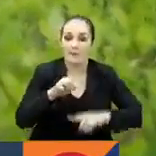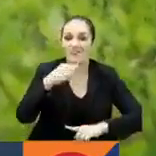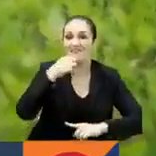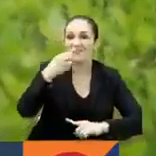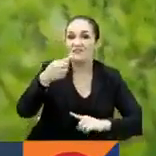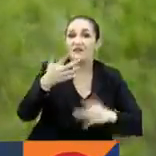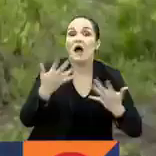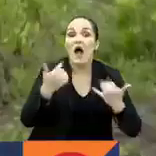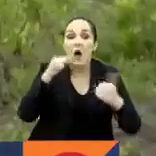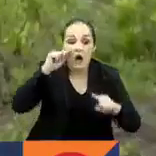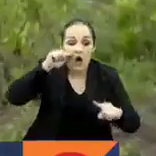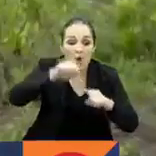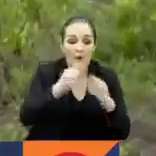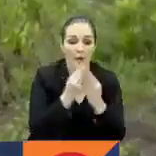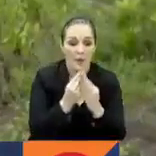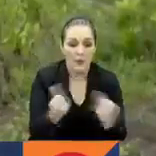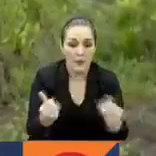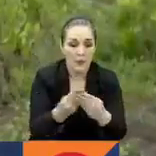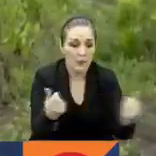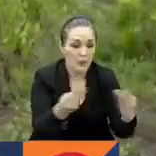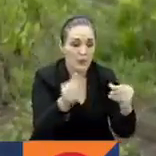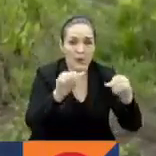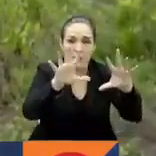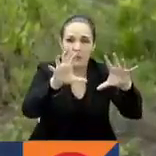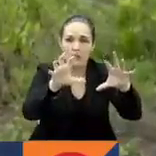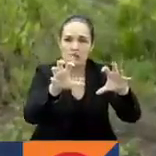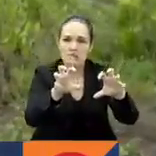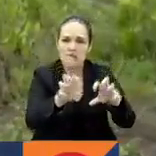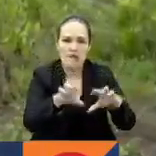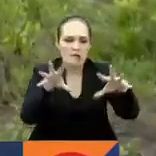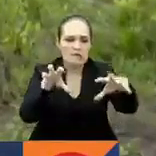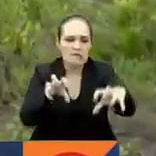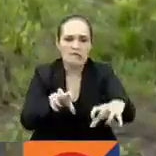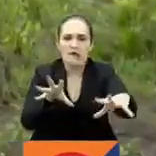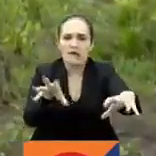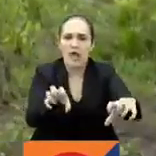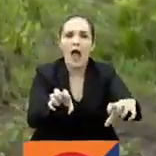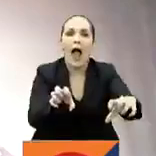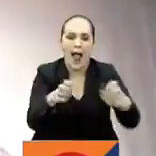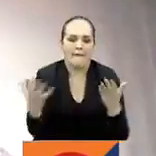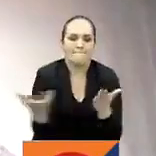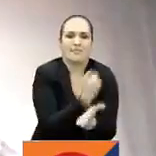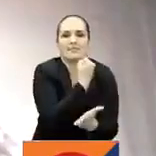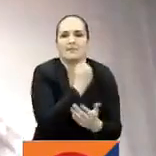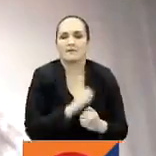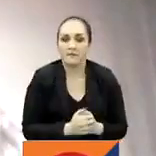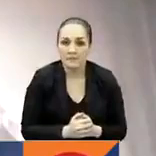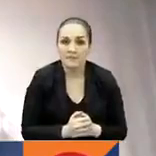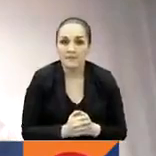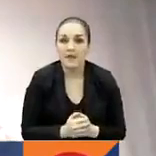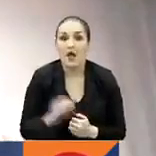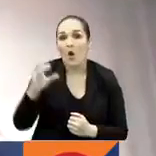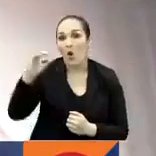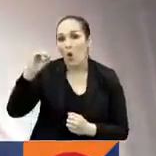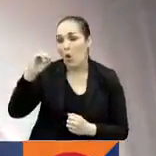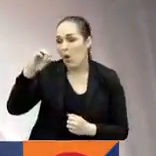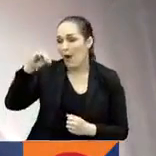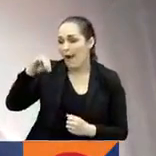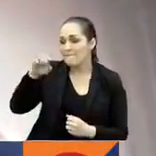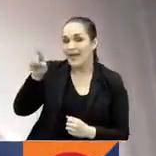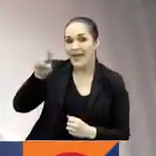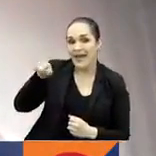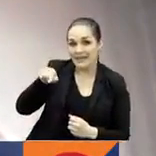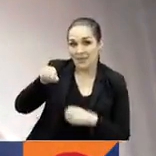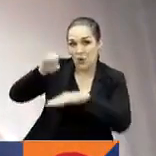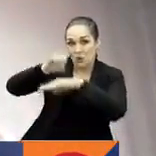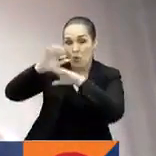pesa más la funcionalidad del químico a pesar de sus altos costos informe la ong se dice hay una probabilidad y probabilidad no